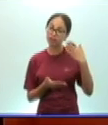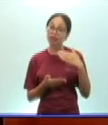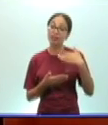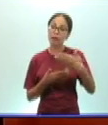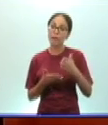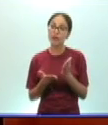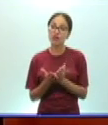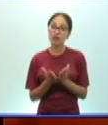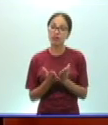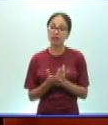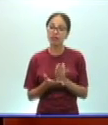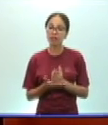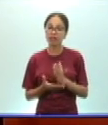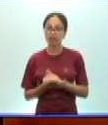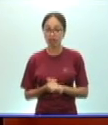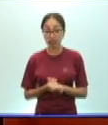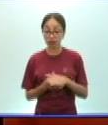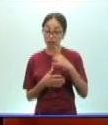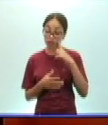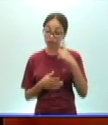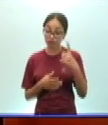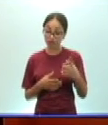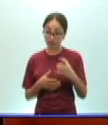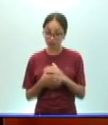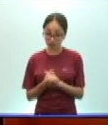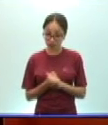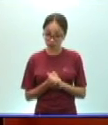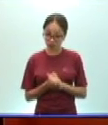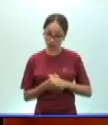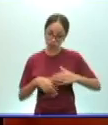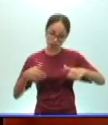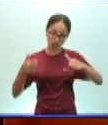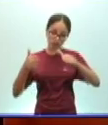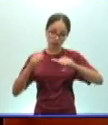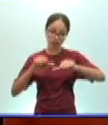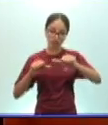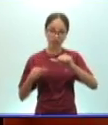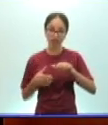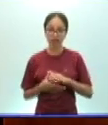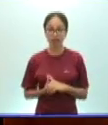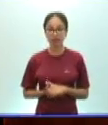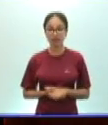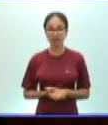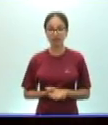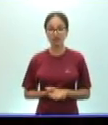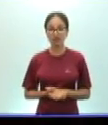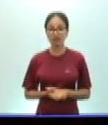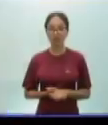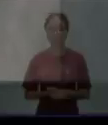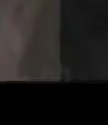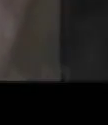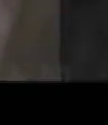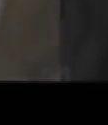seguir descubriendo el fascinante mundo de la química. Nos vemos.